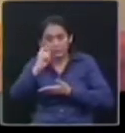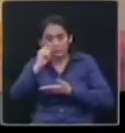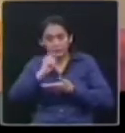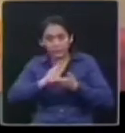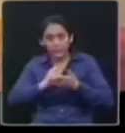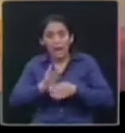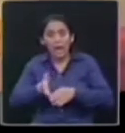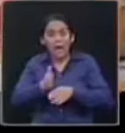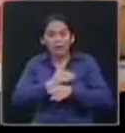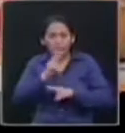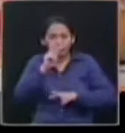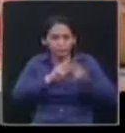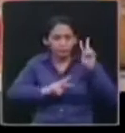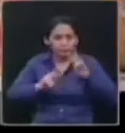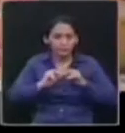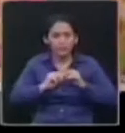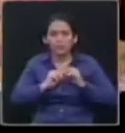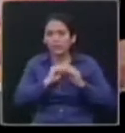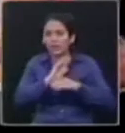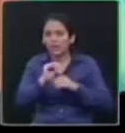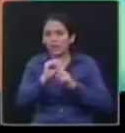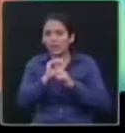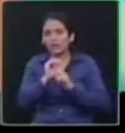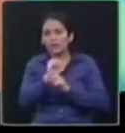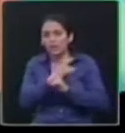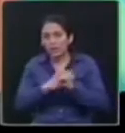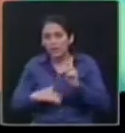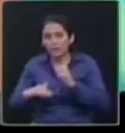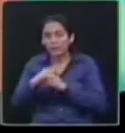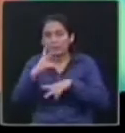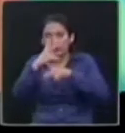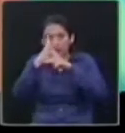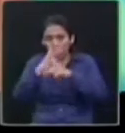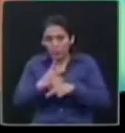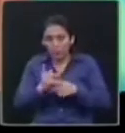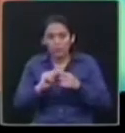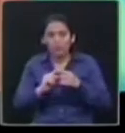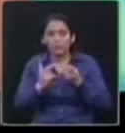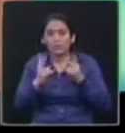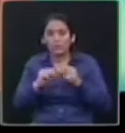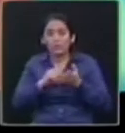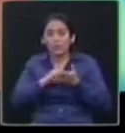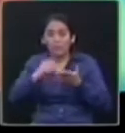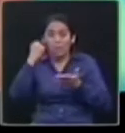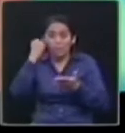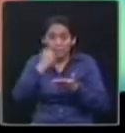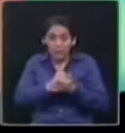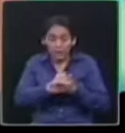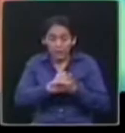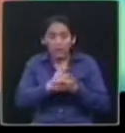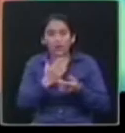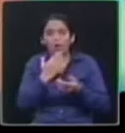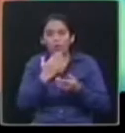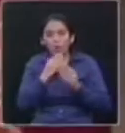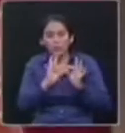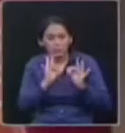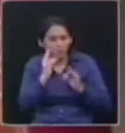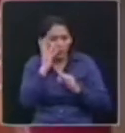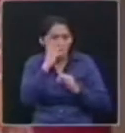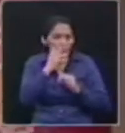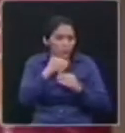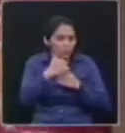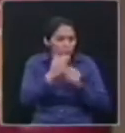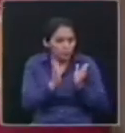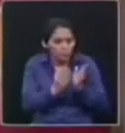adicionales que tenga que ver con el tema del cuidado del ambiente, pero también el tema del etiquetado y la presentación es un tema fundamental. Es decir, estamos hablando